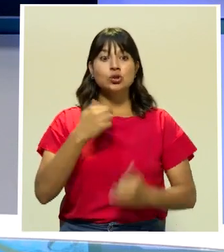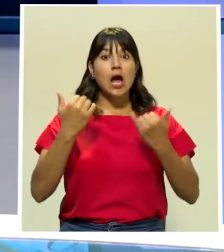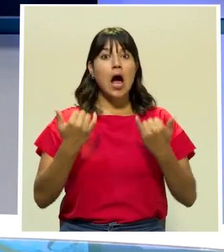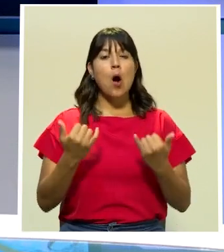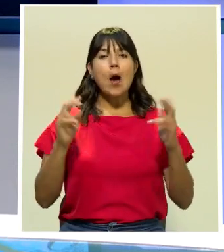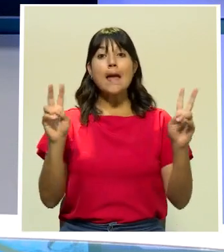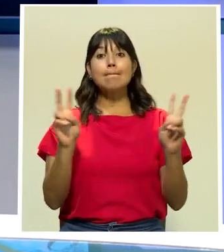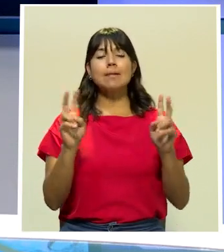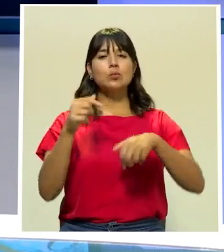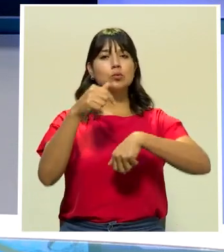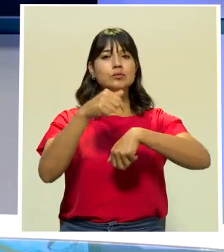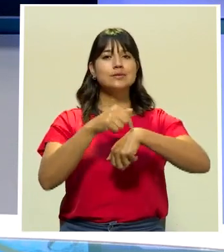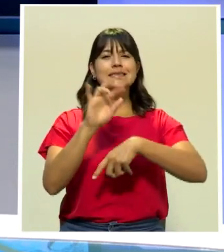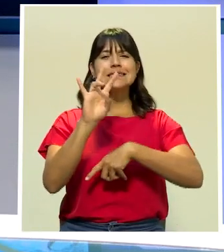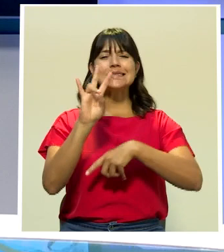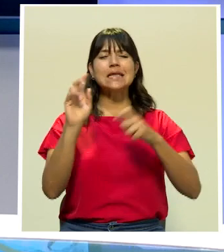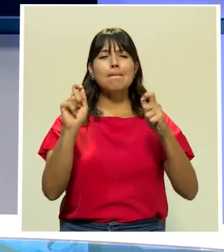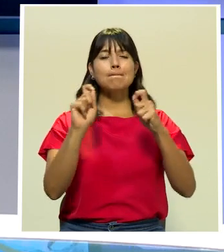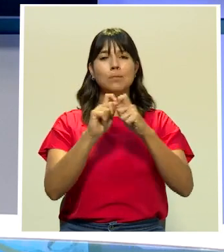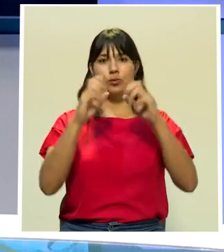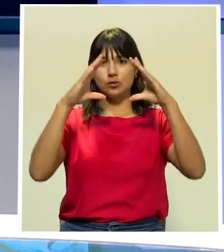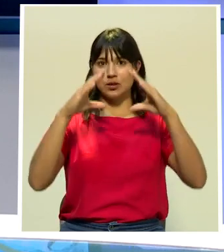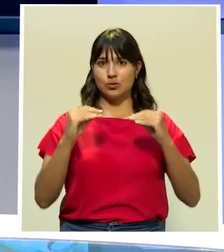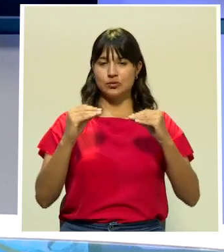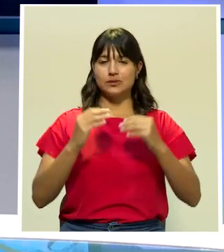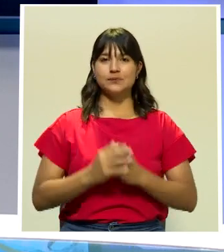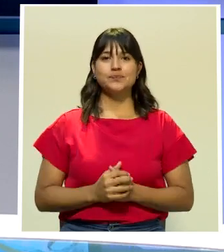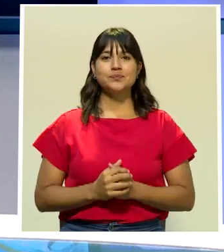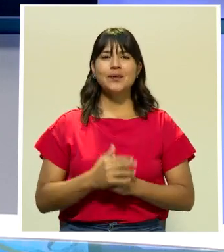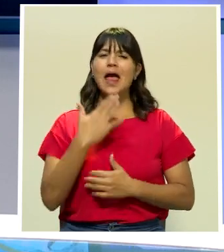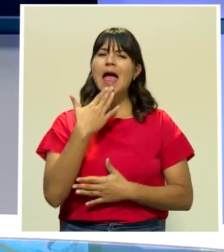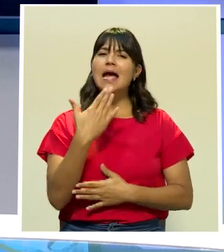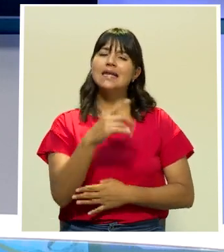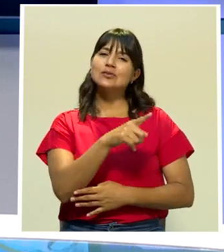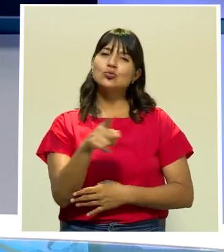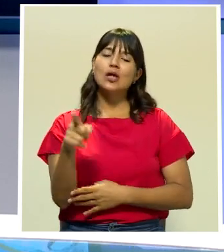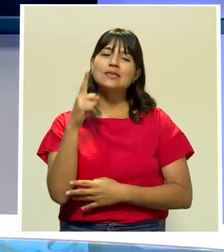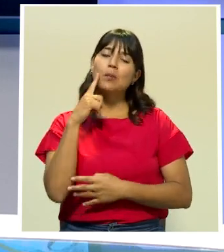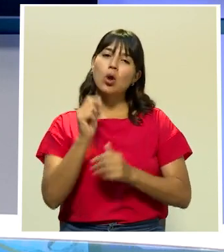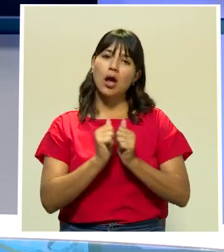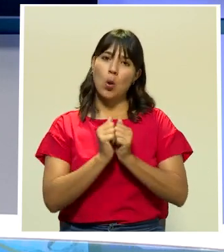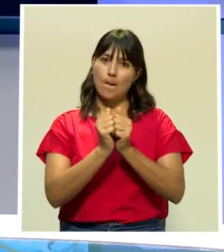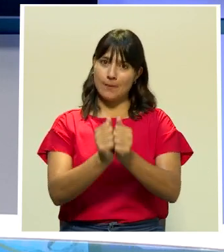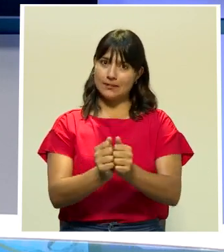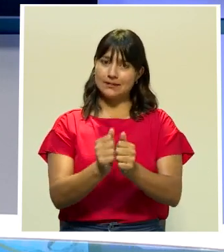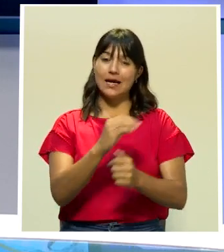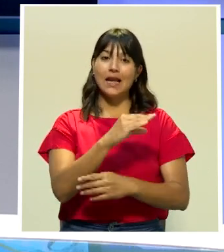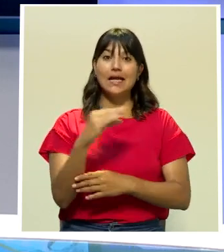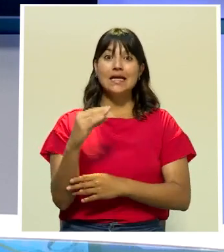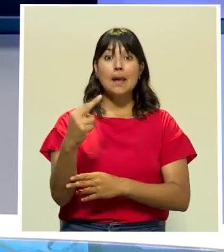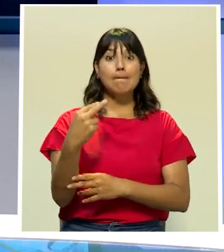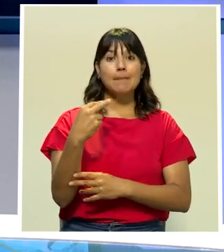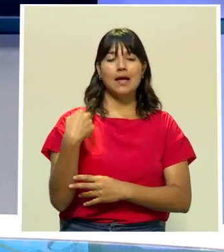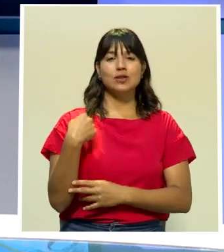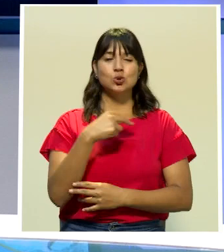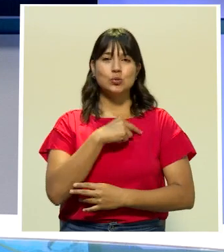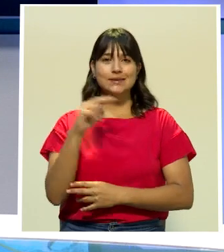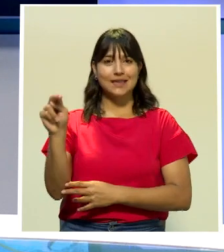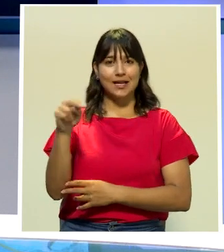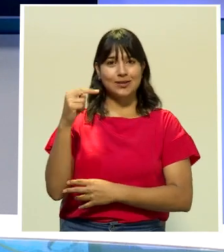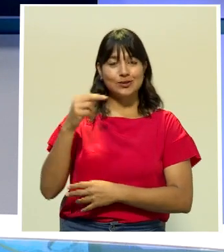vivo a las 7 en punto de la noche. Les agradecemos que nos acompañen y que se informen con